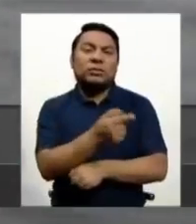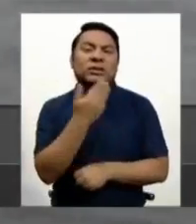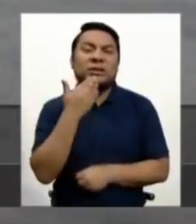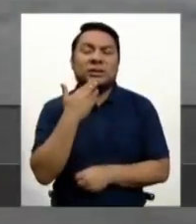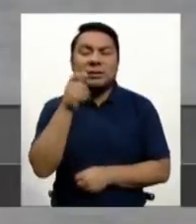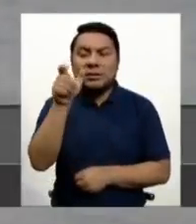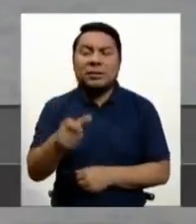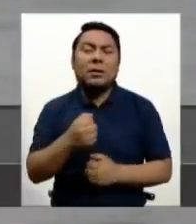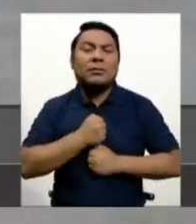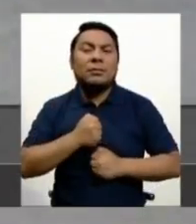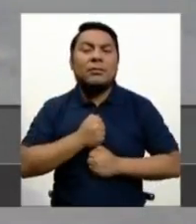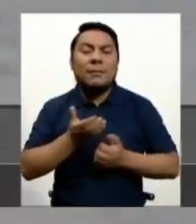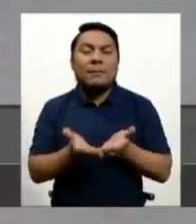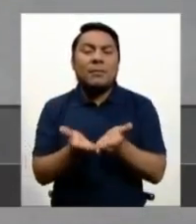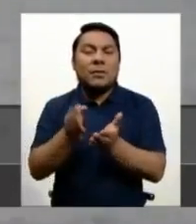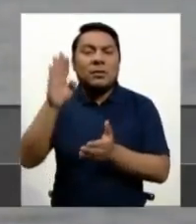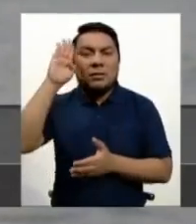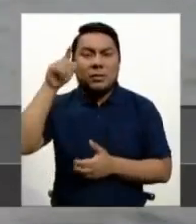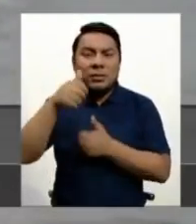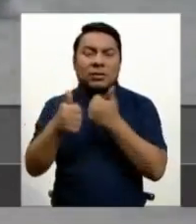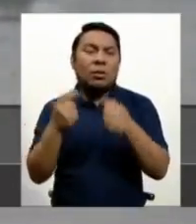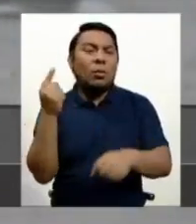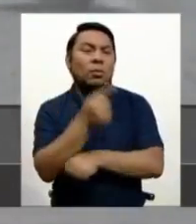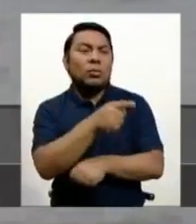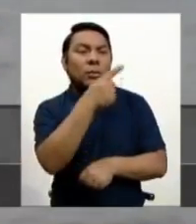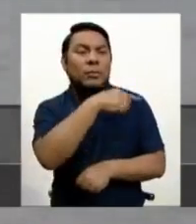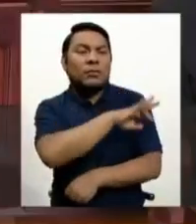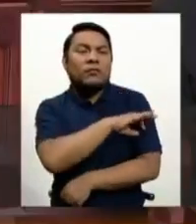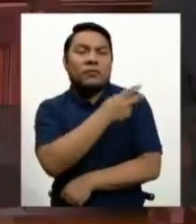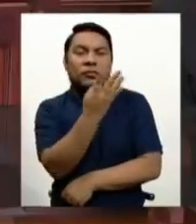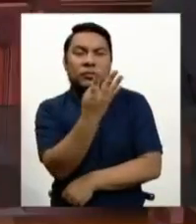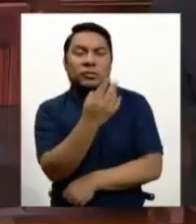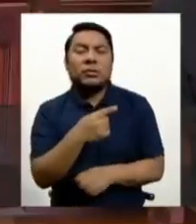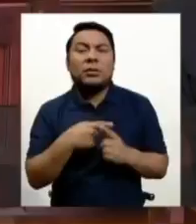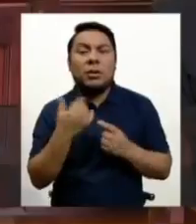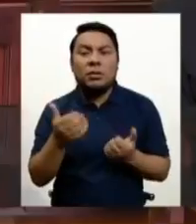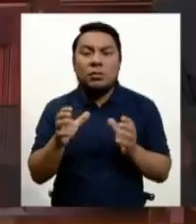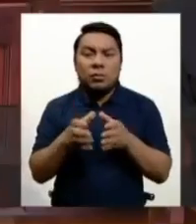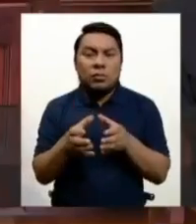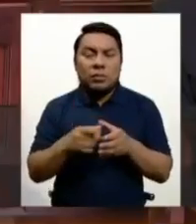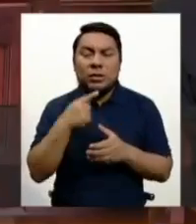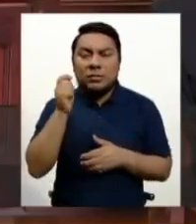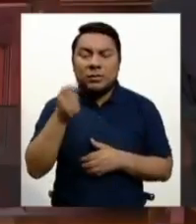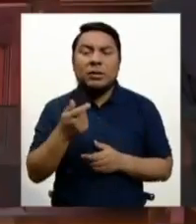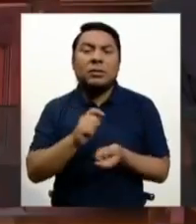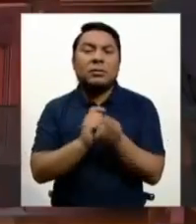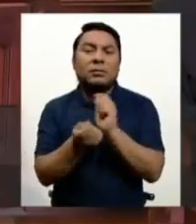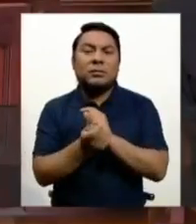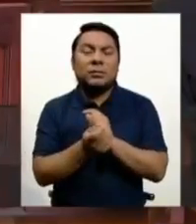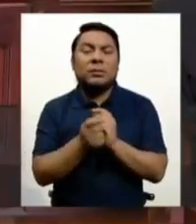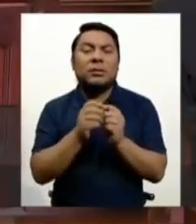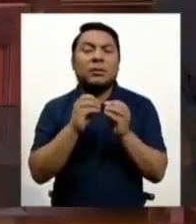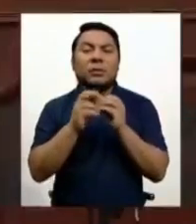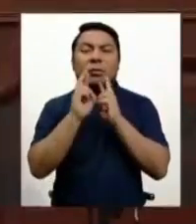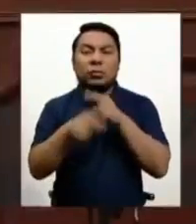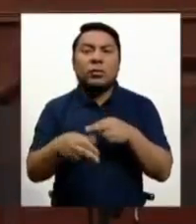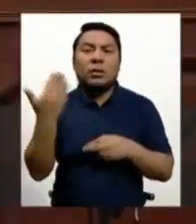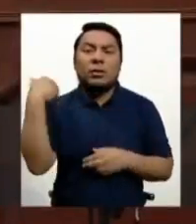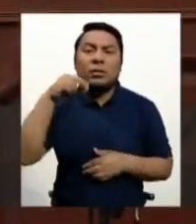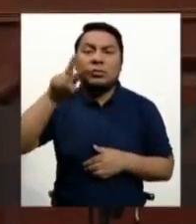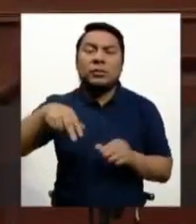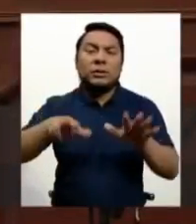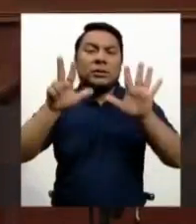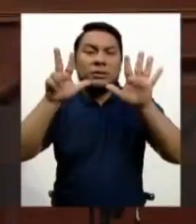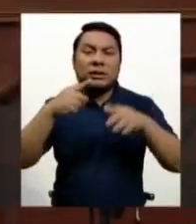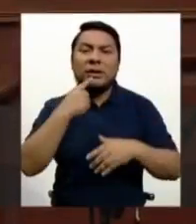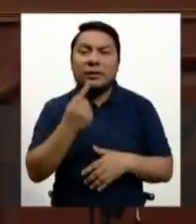los marinos ante la Subcomisión de Acusaciones Constitucionales, el tribunal habría modificado la resolución del 2013, que señalaba